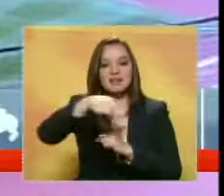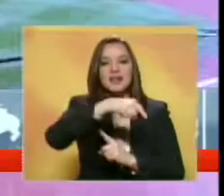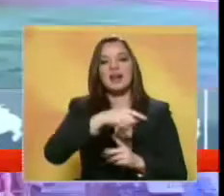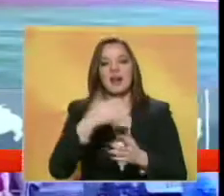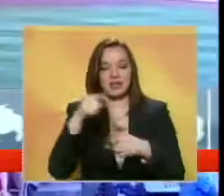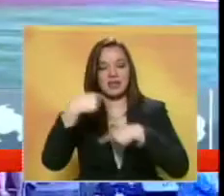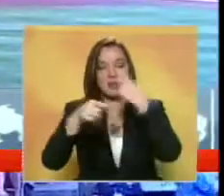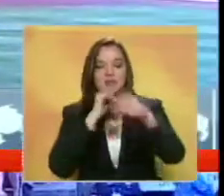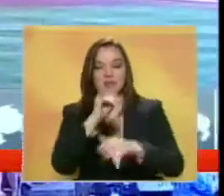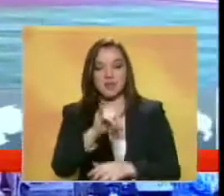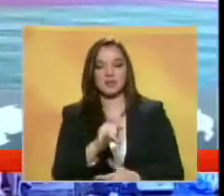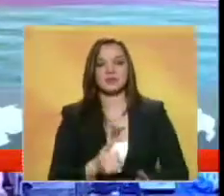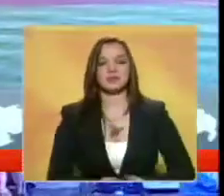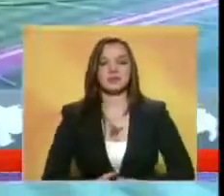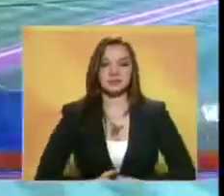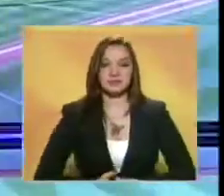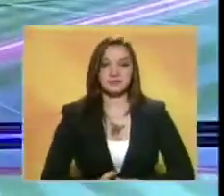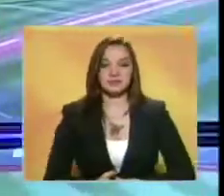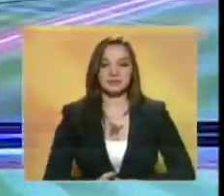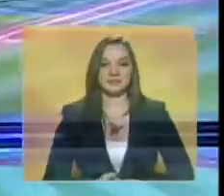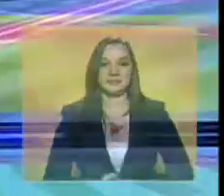Tony Citadino con los detalles.